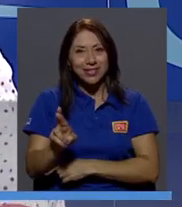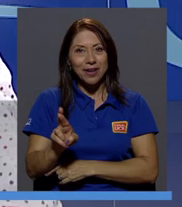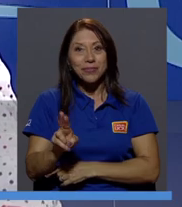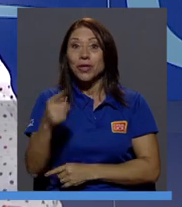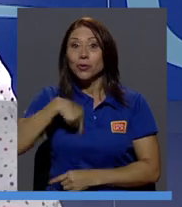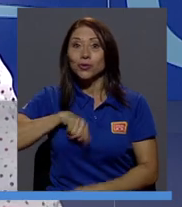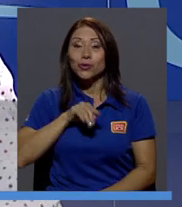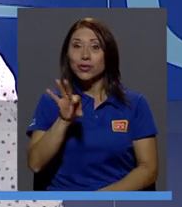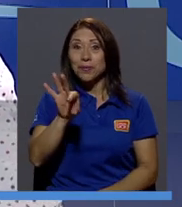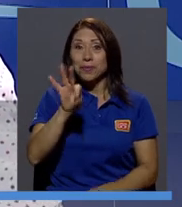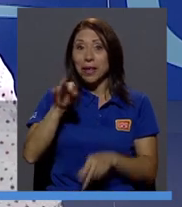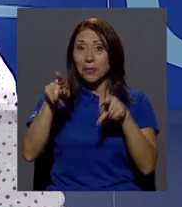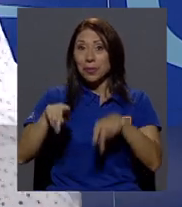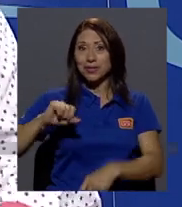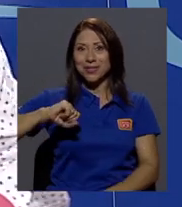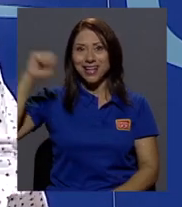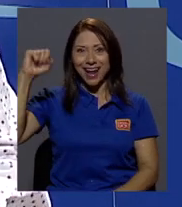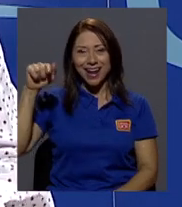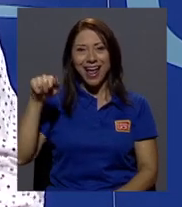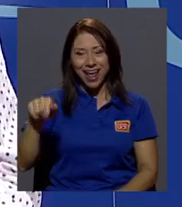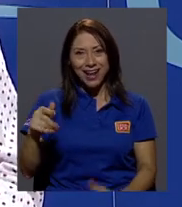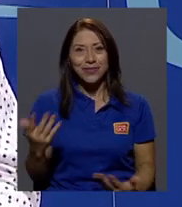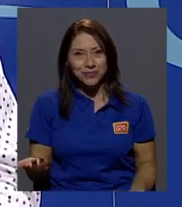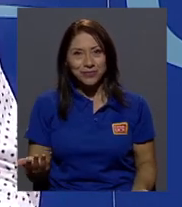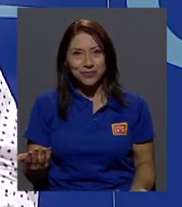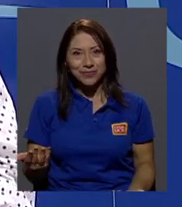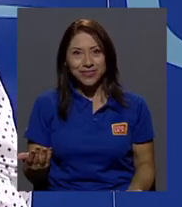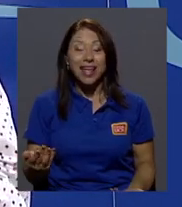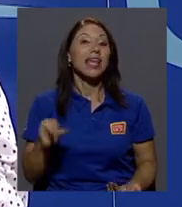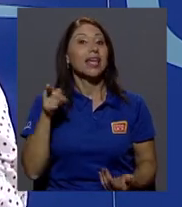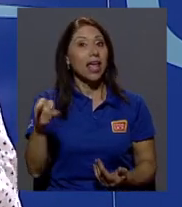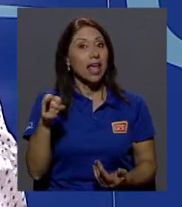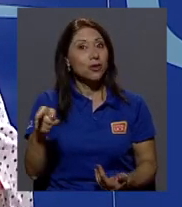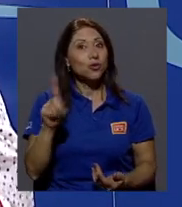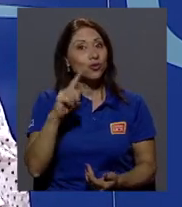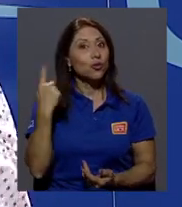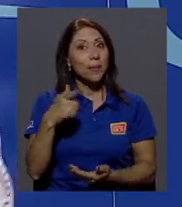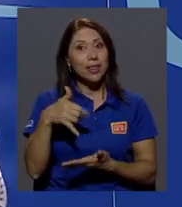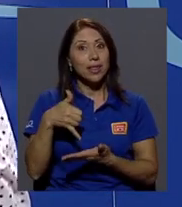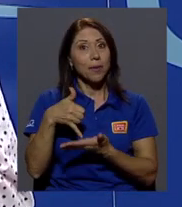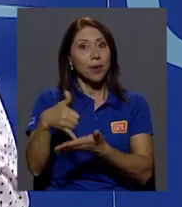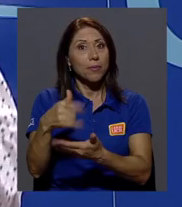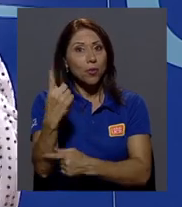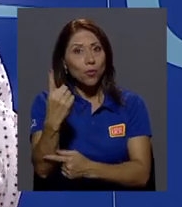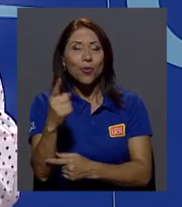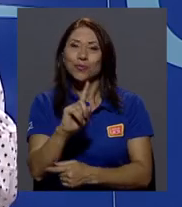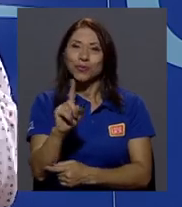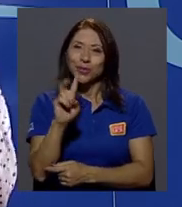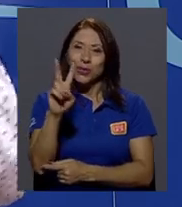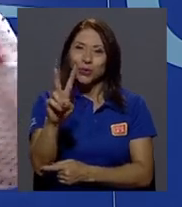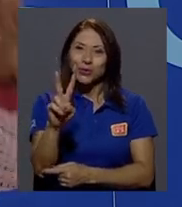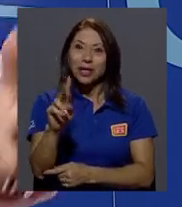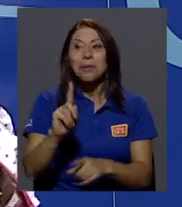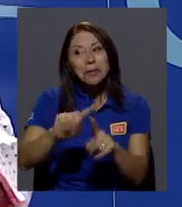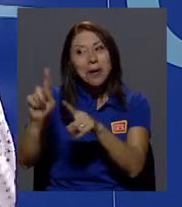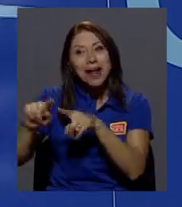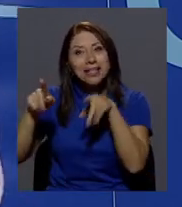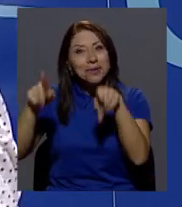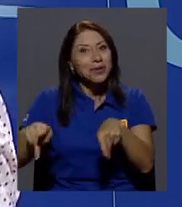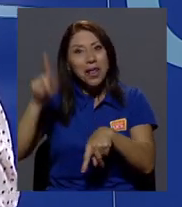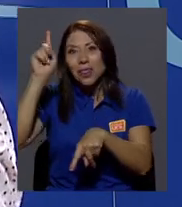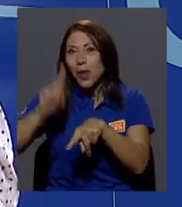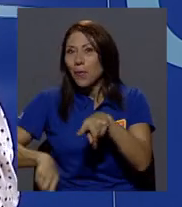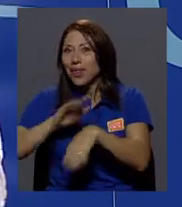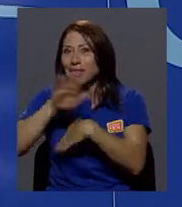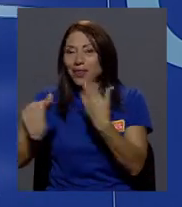invitado a los ganadores precisamente que no sólo tardaron un premio sino dos y como son varios y no los podemos tener a